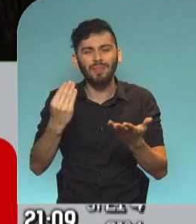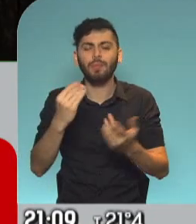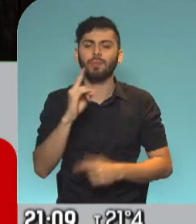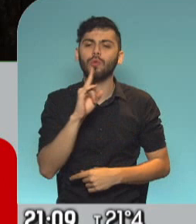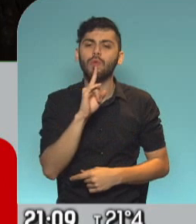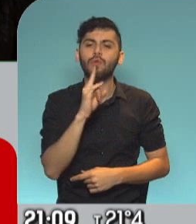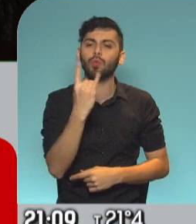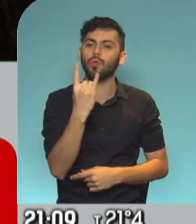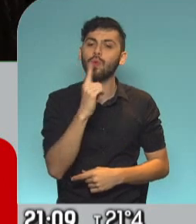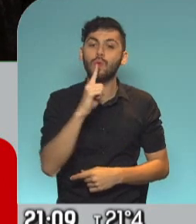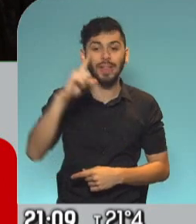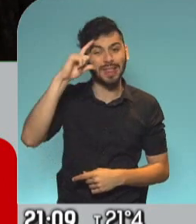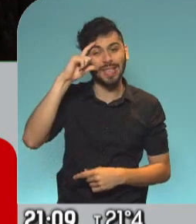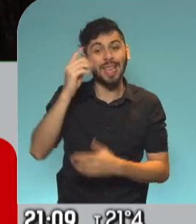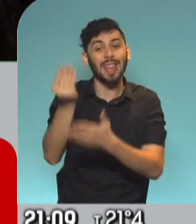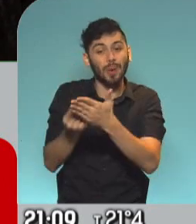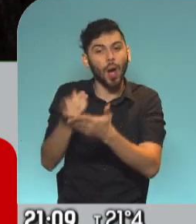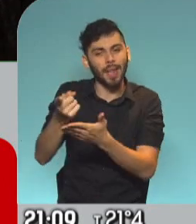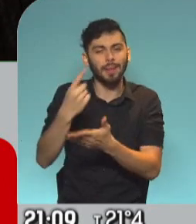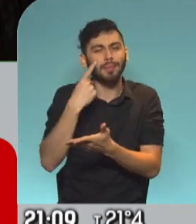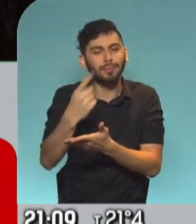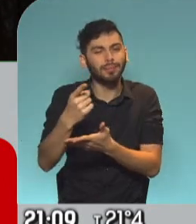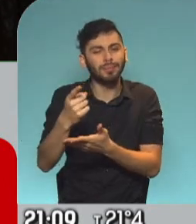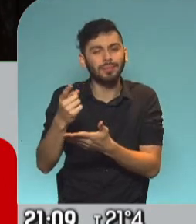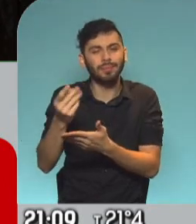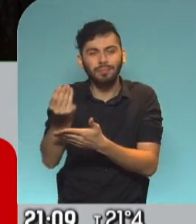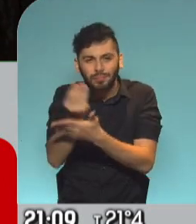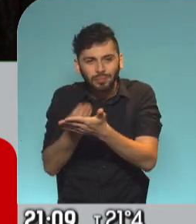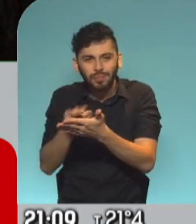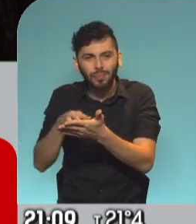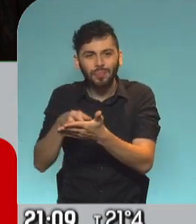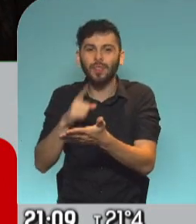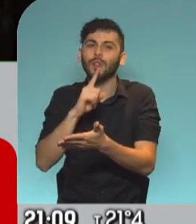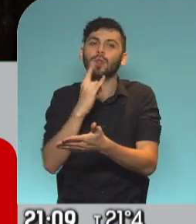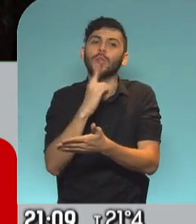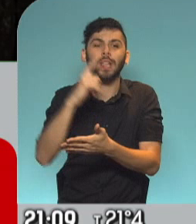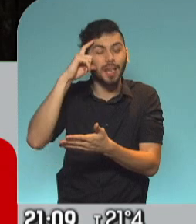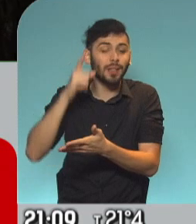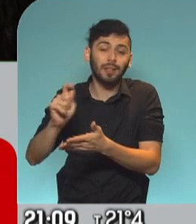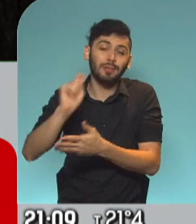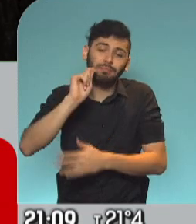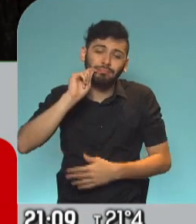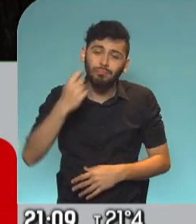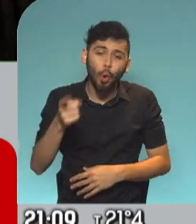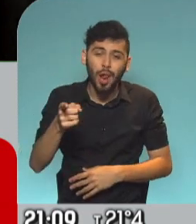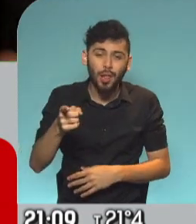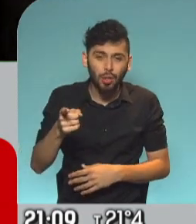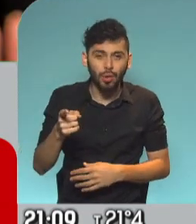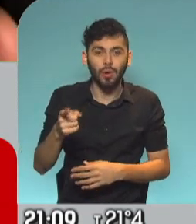Tute, que si pueden vean también el capítulo que hizo de Tutelandia, donde es hermoso, encantador escucharlo,